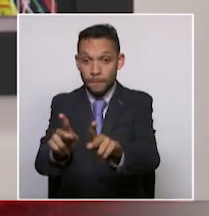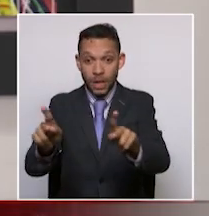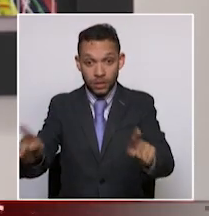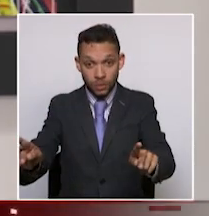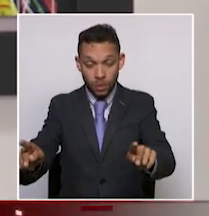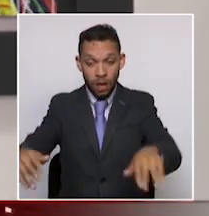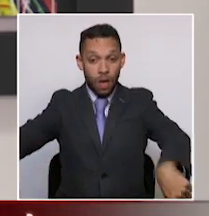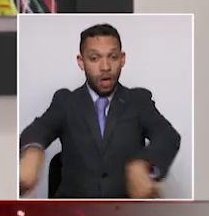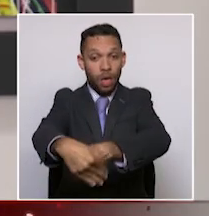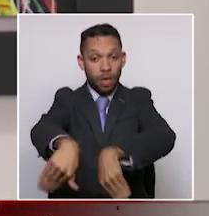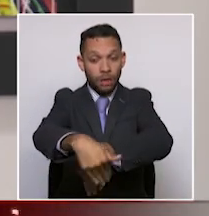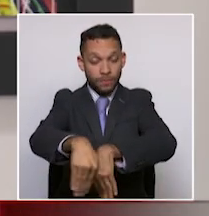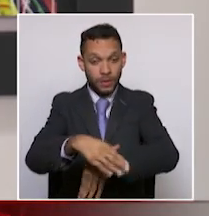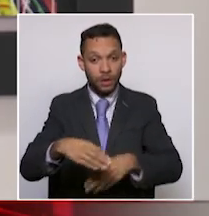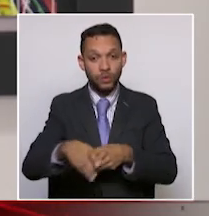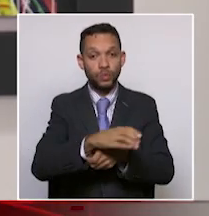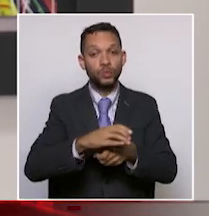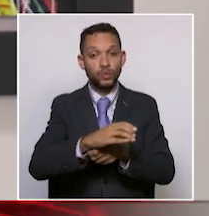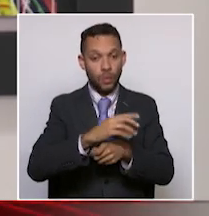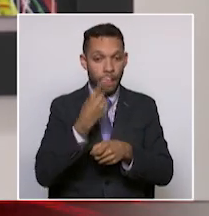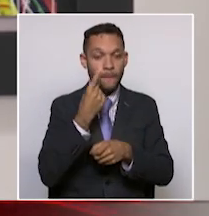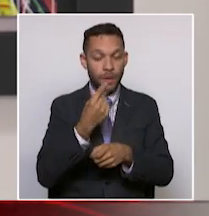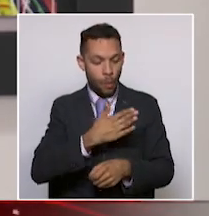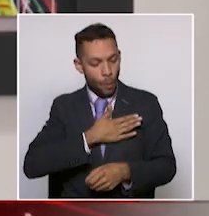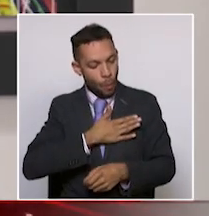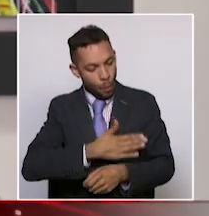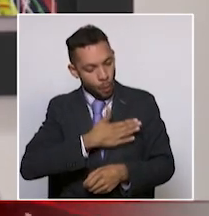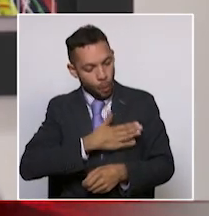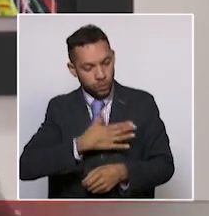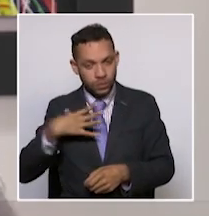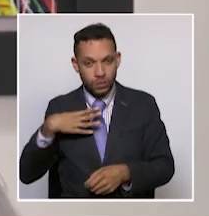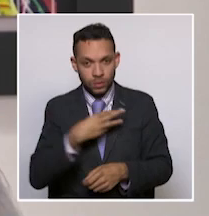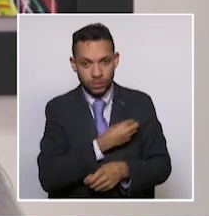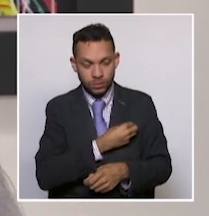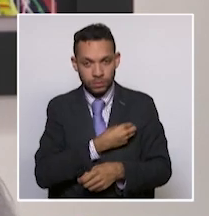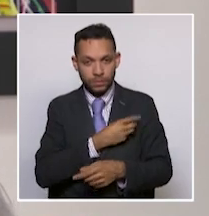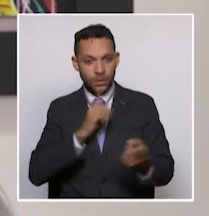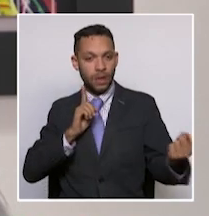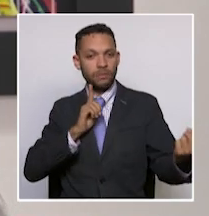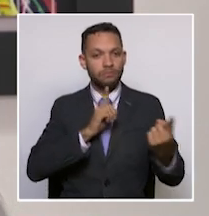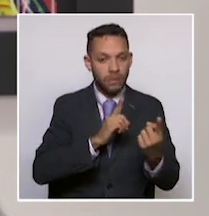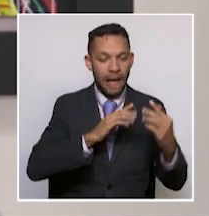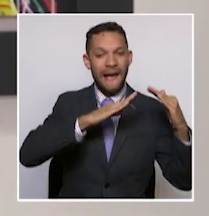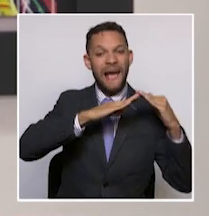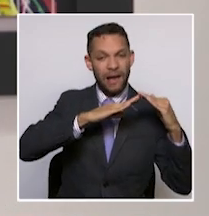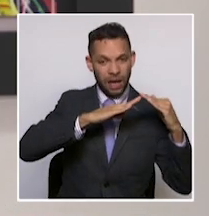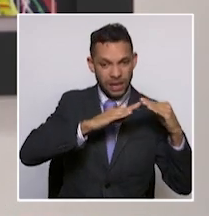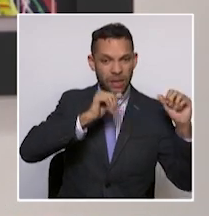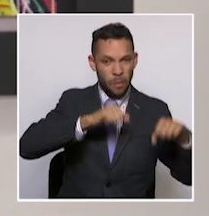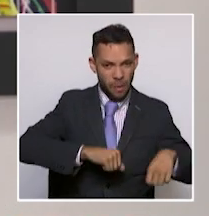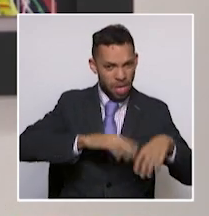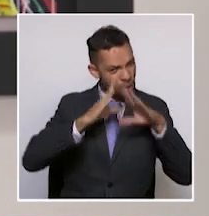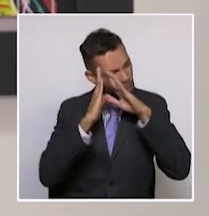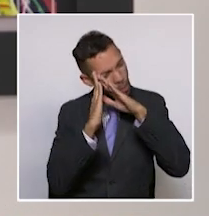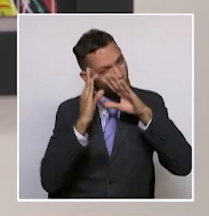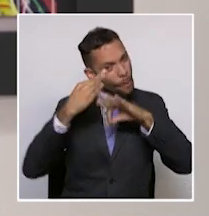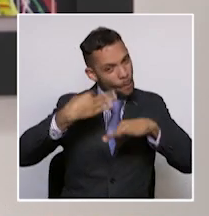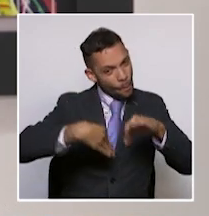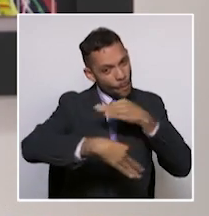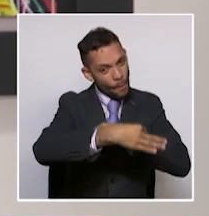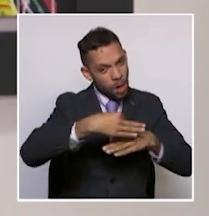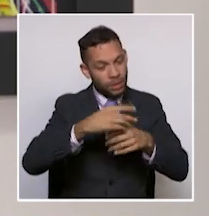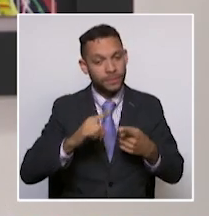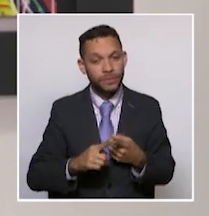acciones que el municipio interviene son voluntarias. Pues nosotros cuando los llevamos a los sitios como a los hogares de paso o al albergue del municipio,